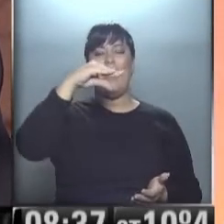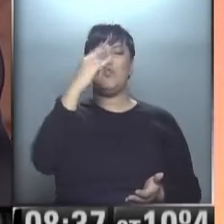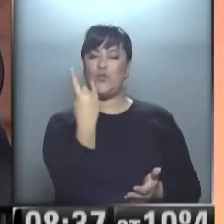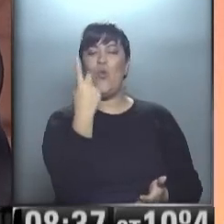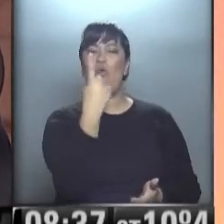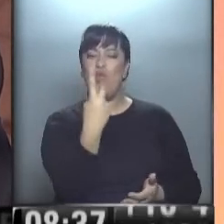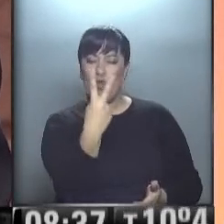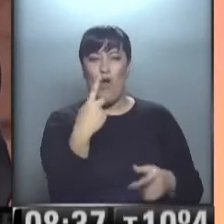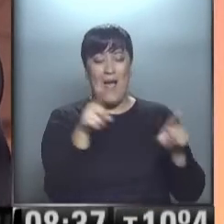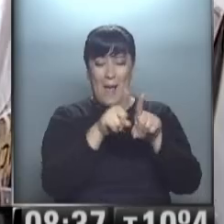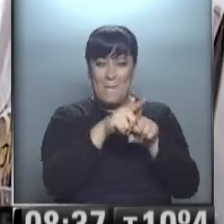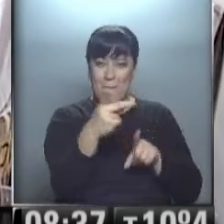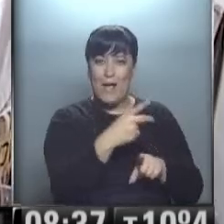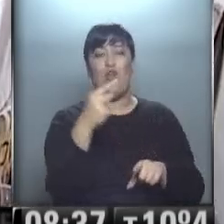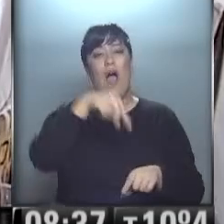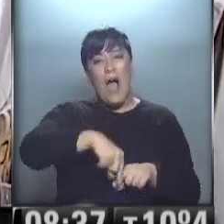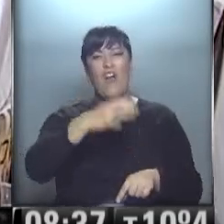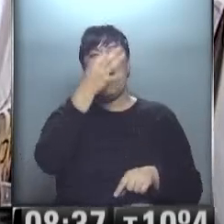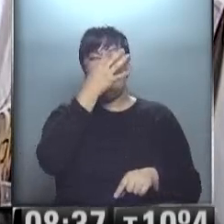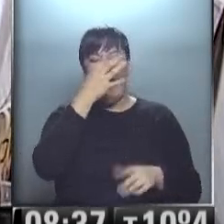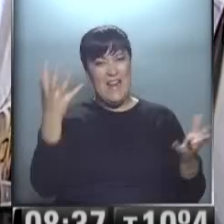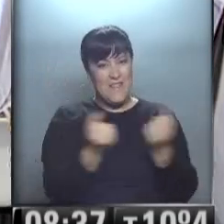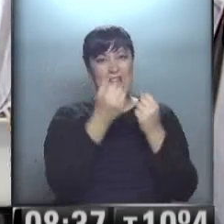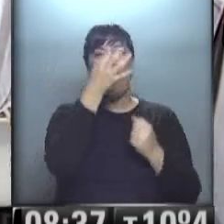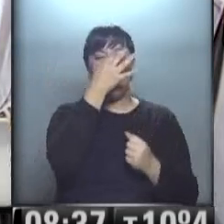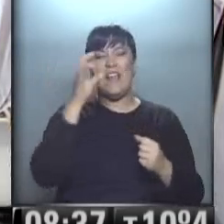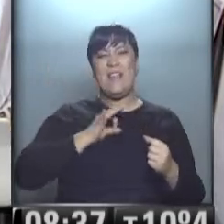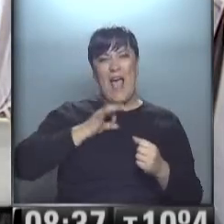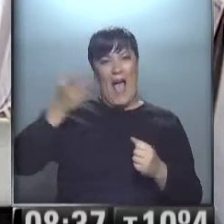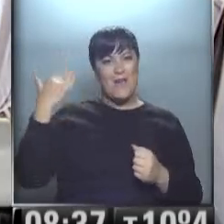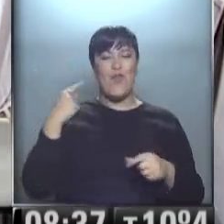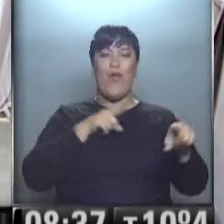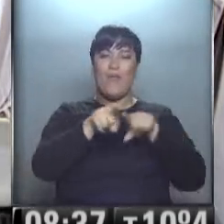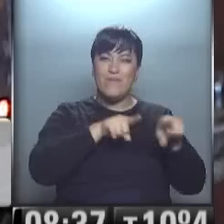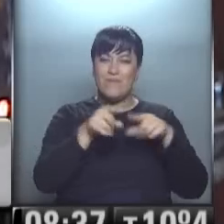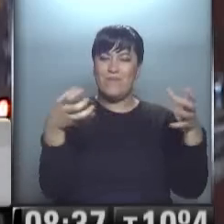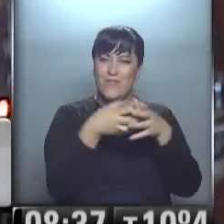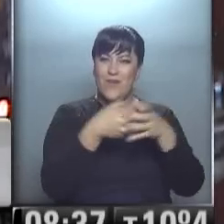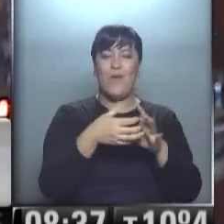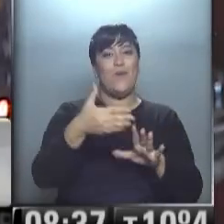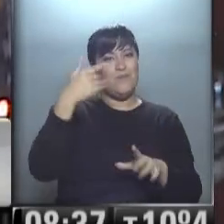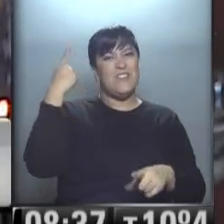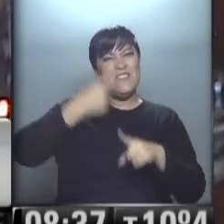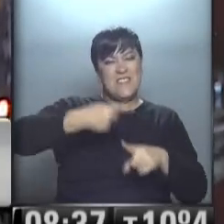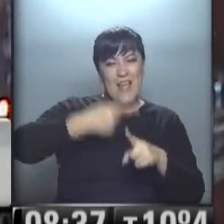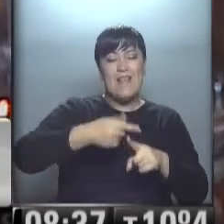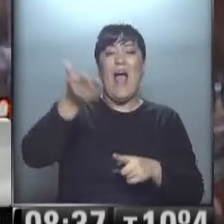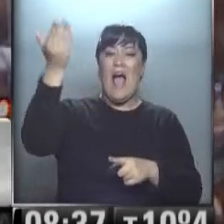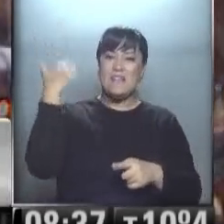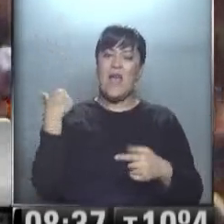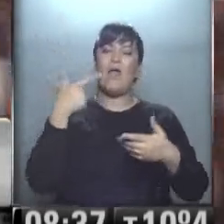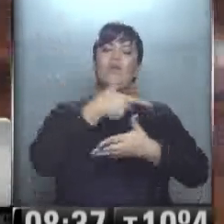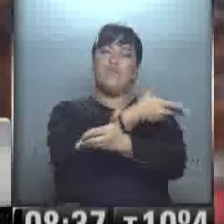Está cumpliendo 20 años de carrera y lo celebran a lo grande. Por eso ayer presentaron una